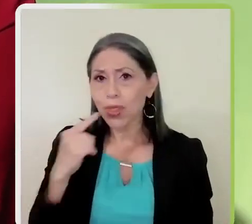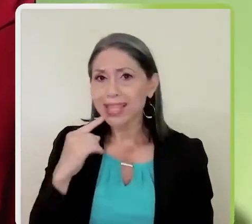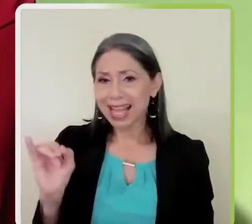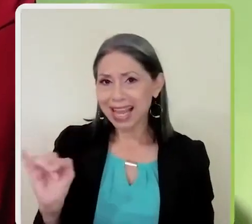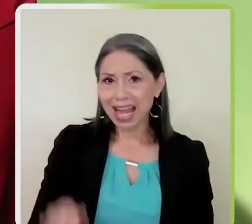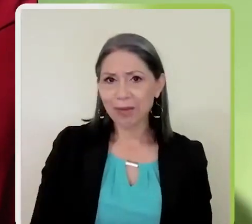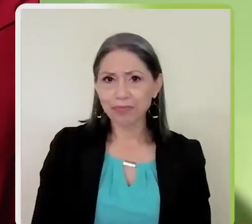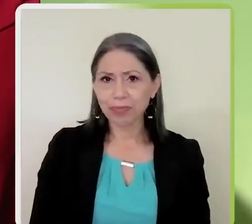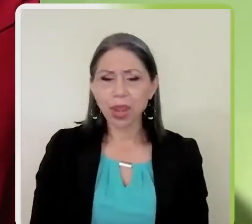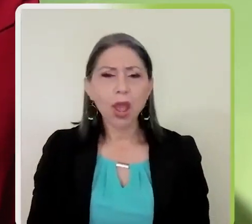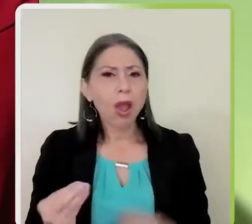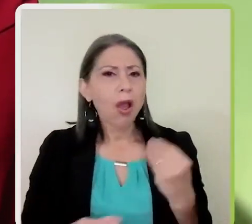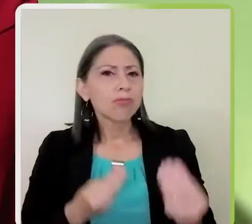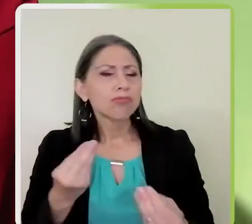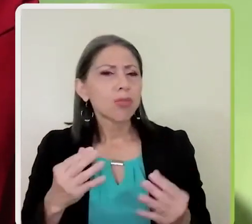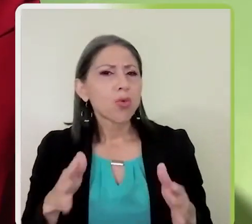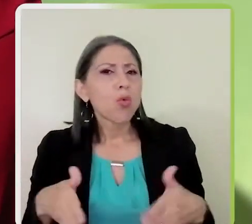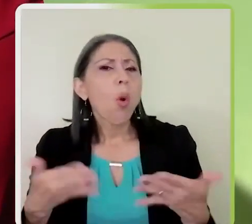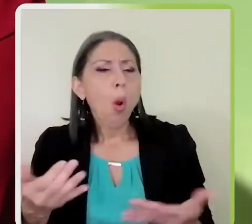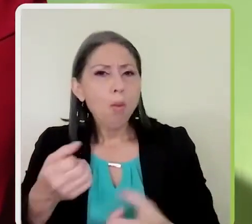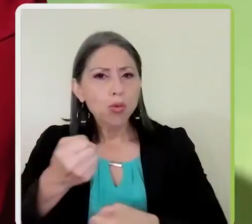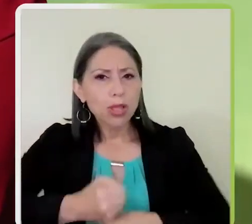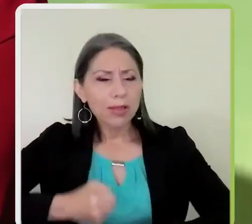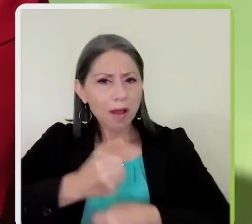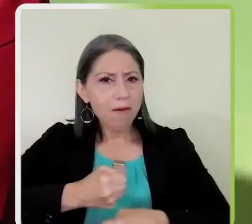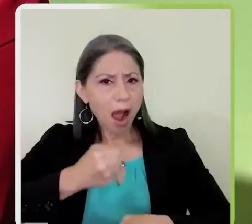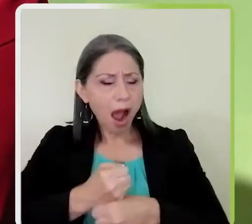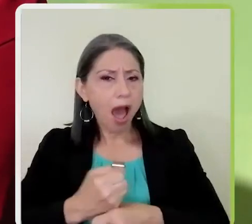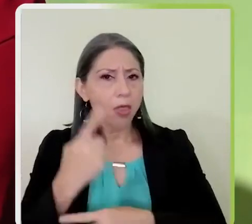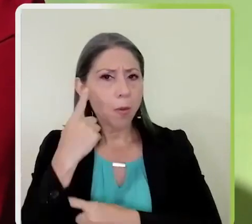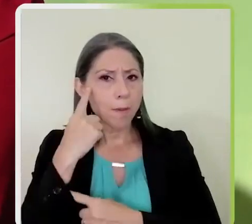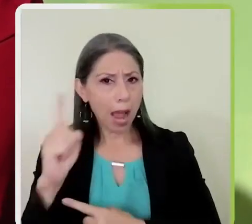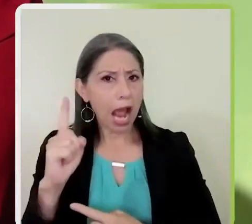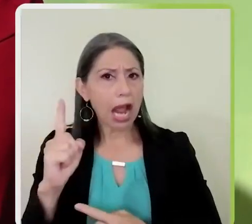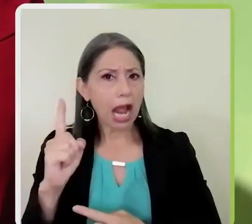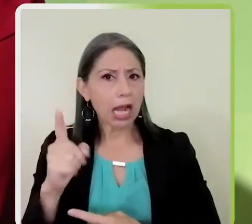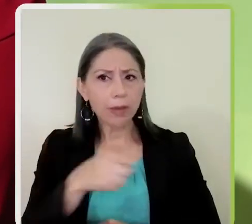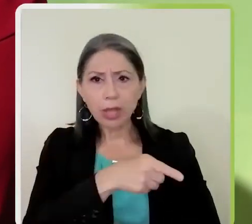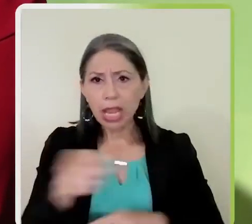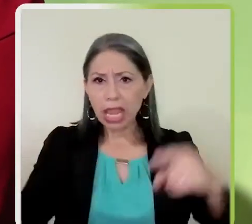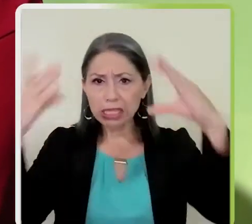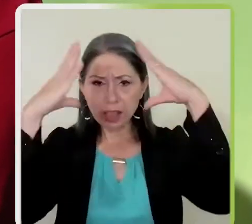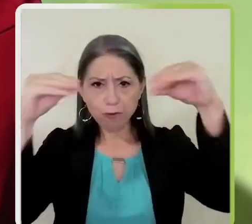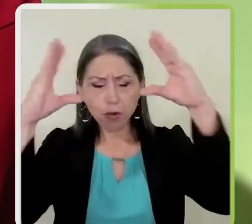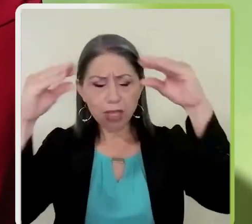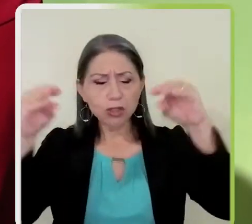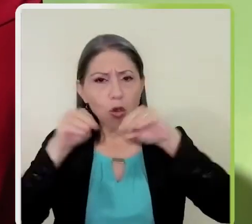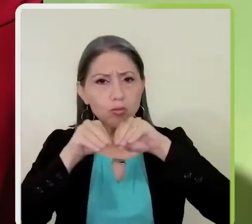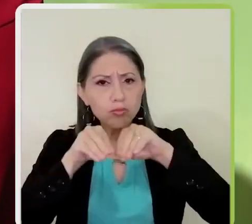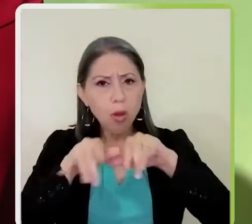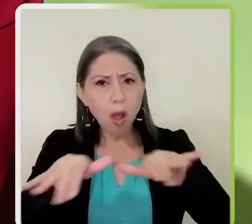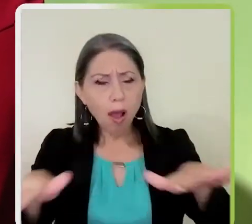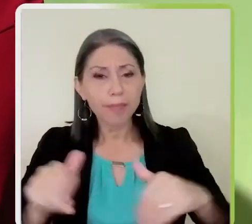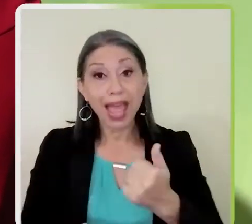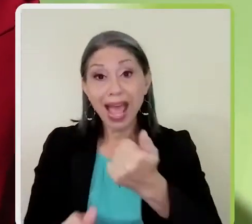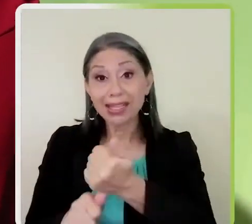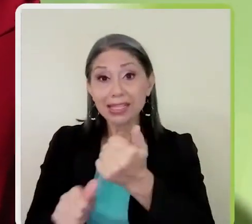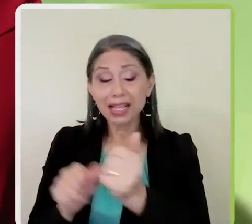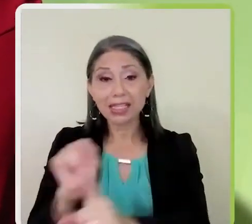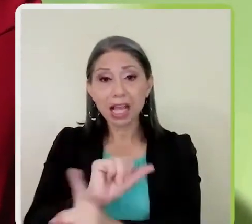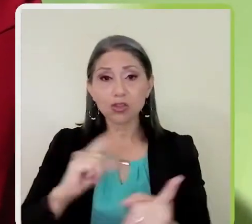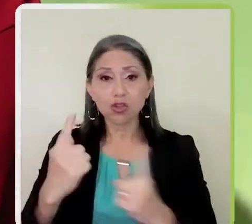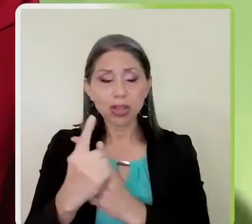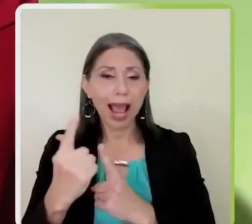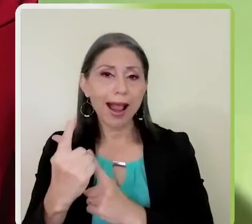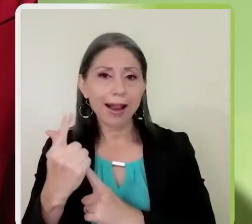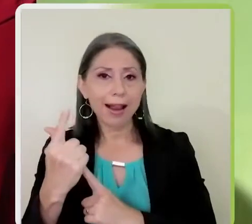Iliana. ¿Cómo se ha trabajado en poder cubrir y llevar esta información y llevar esta asistencia social